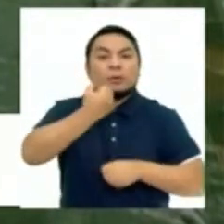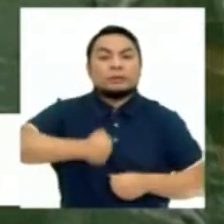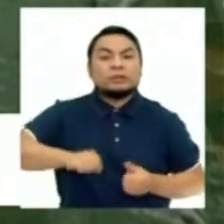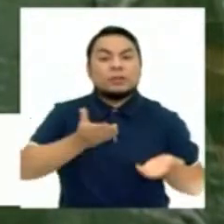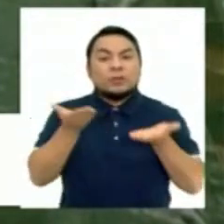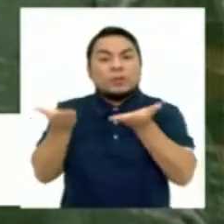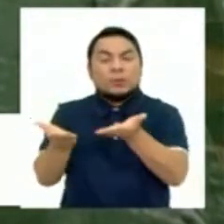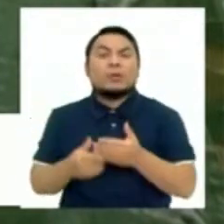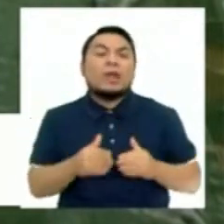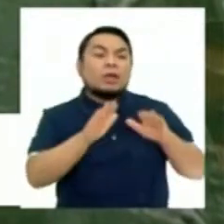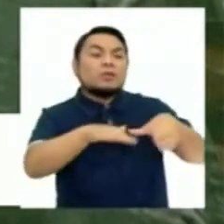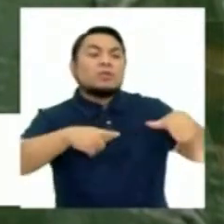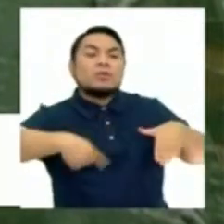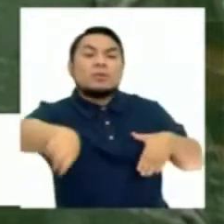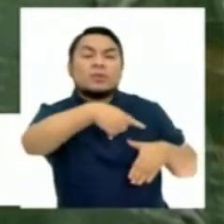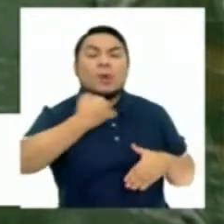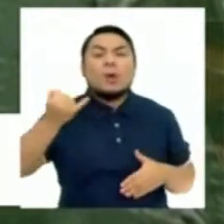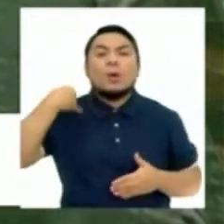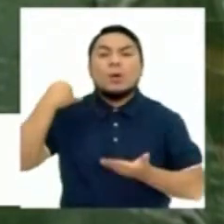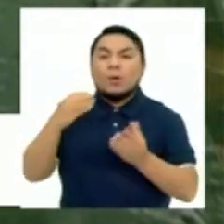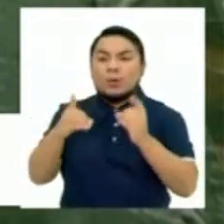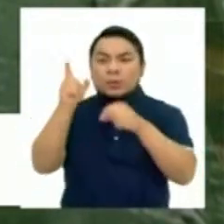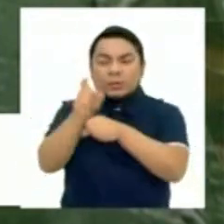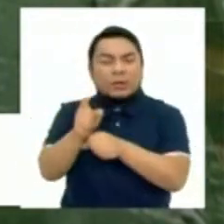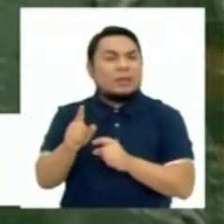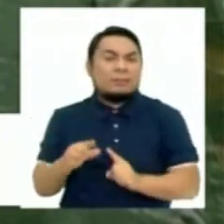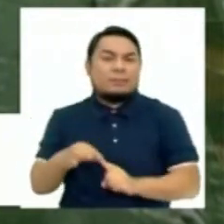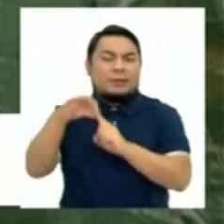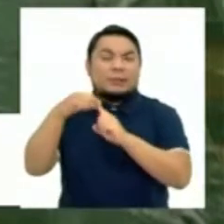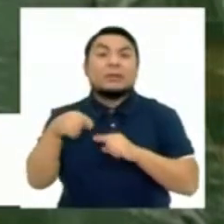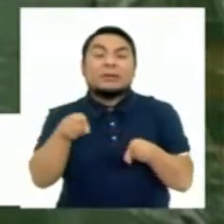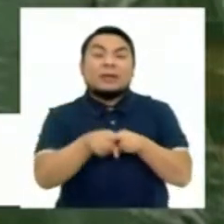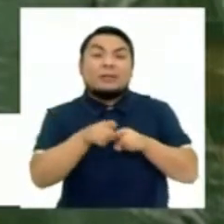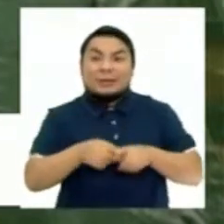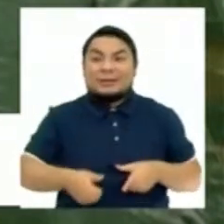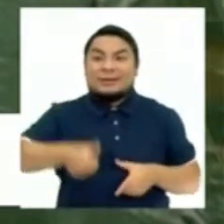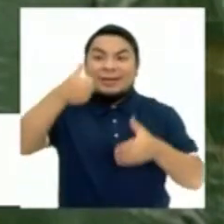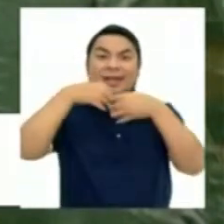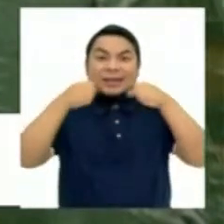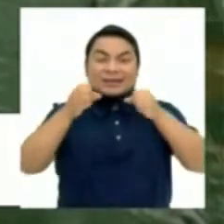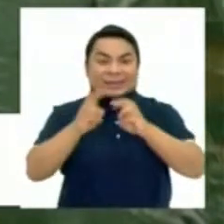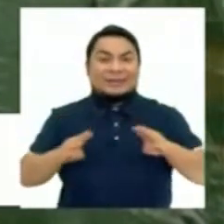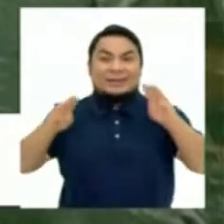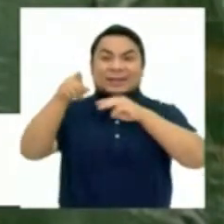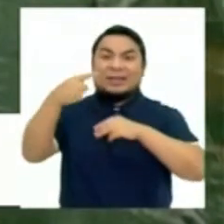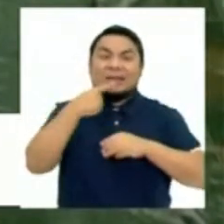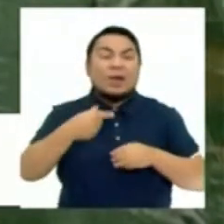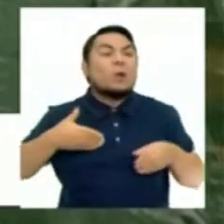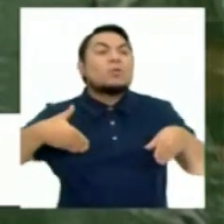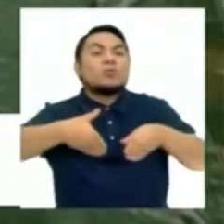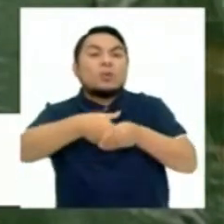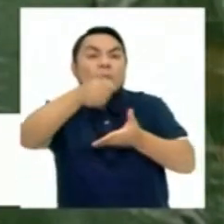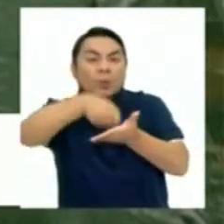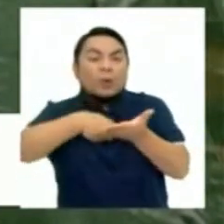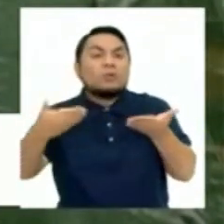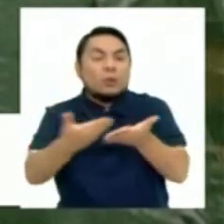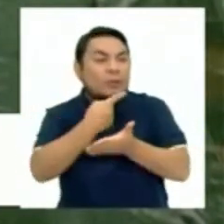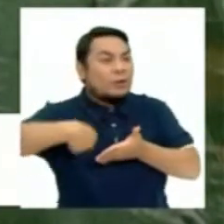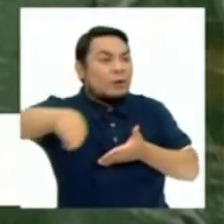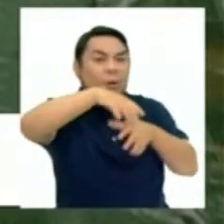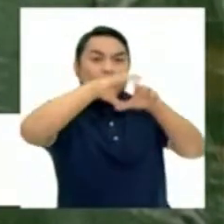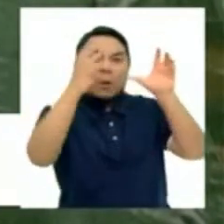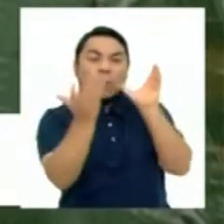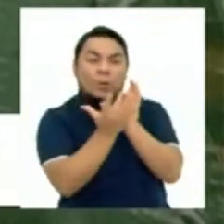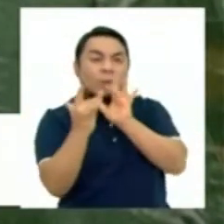hijos, nuestros niños, nuestros jóvenes. La iniciativa del secretario general para concertar un nuevo contrato social